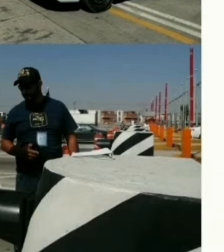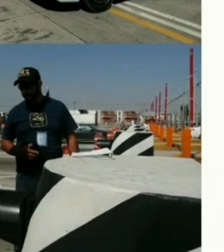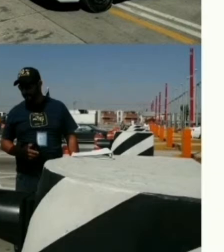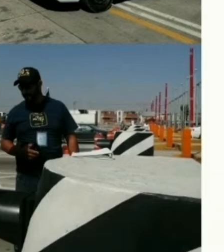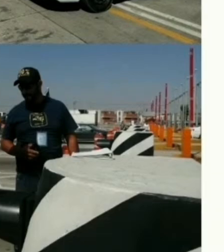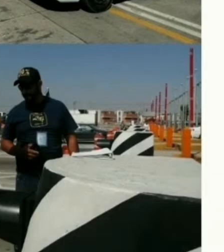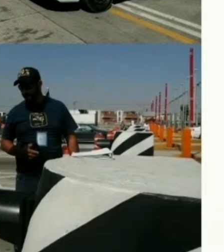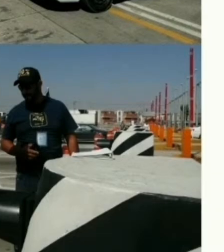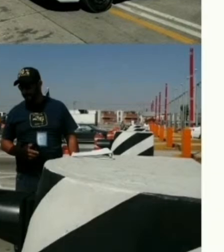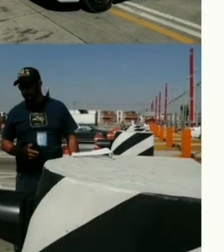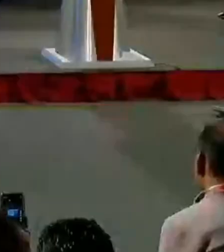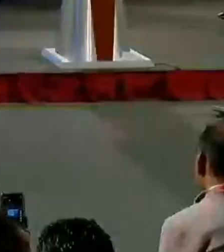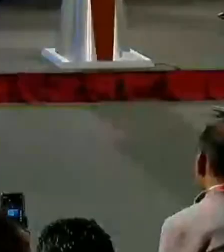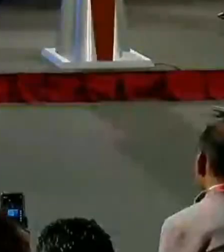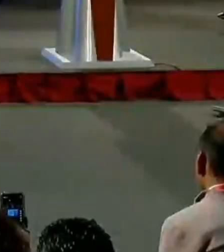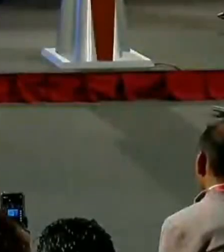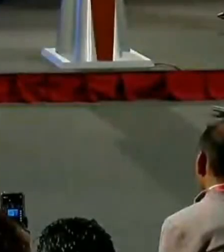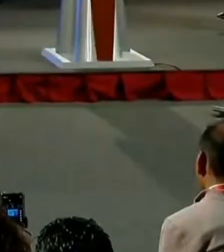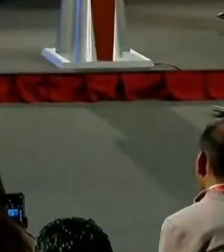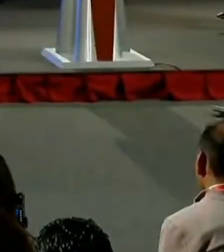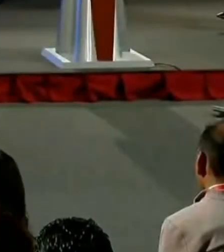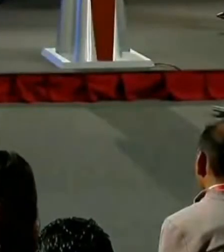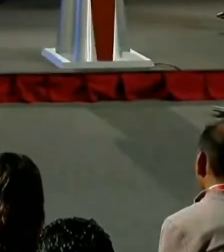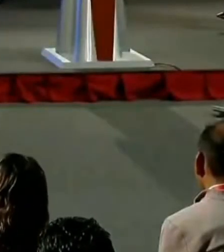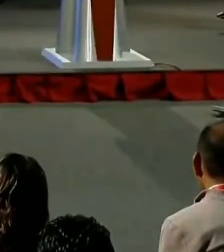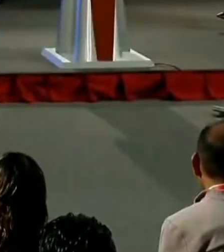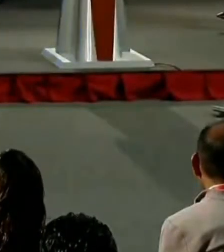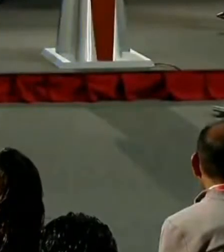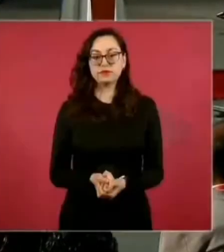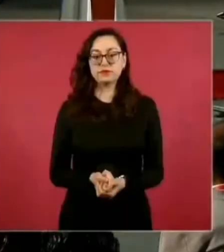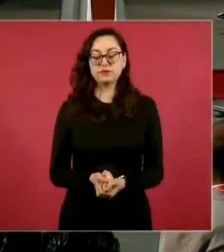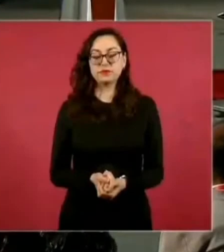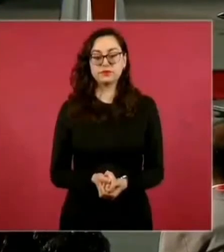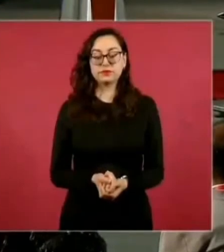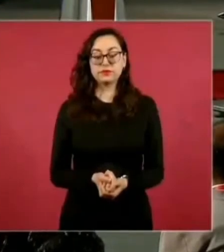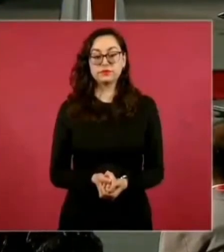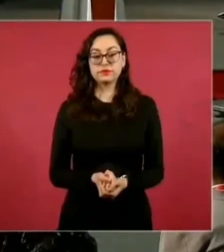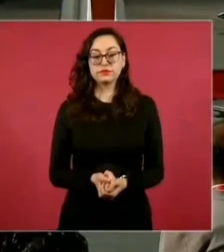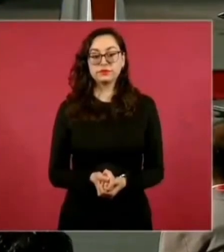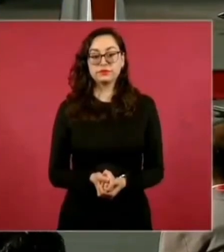millones de pesos sería cuánto presidente ahora